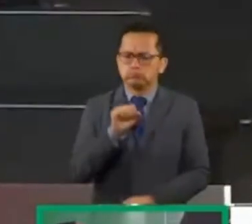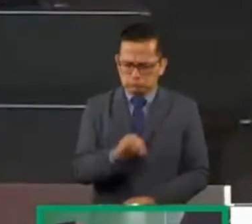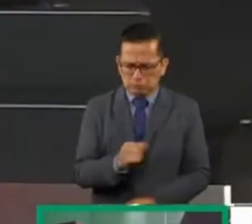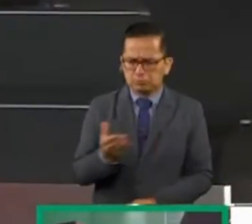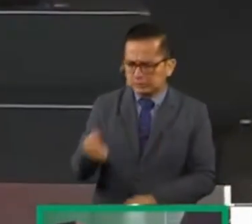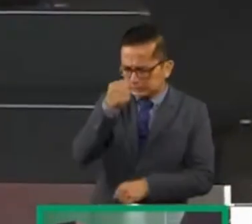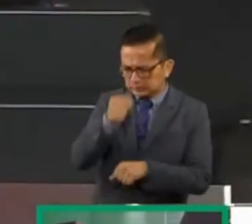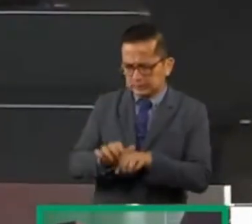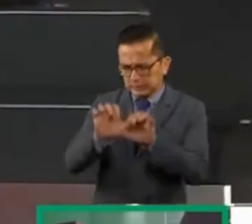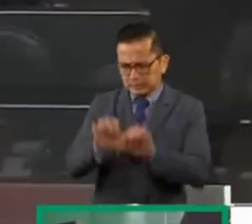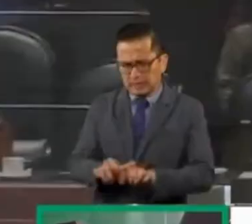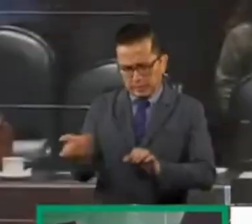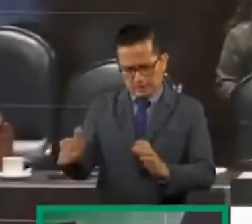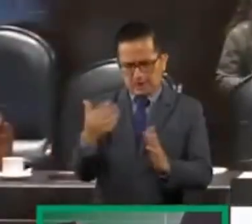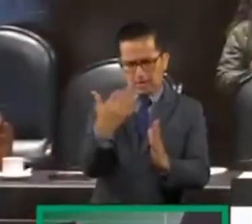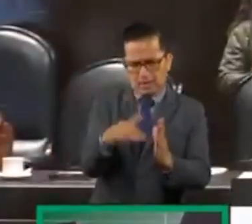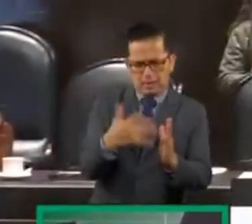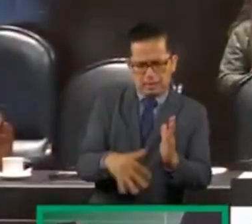petición.